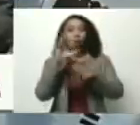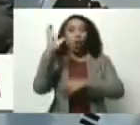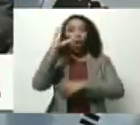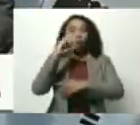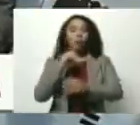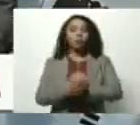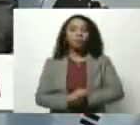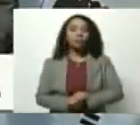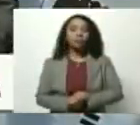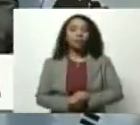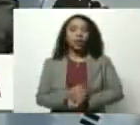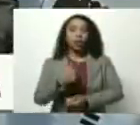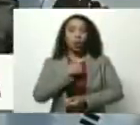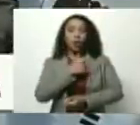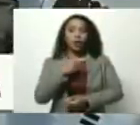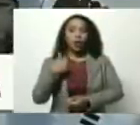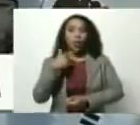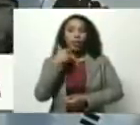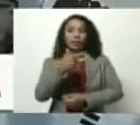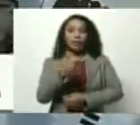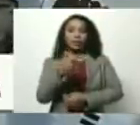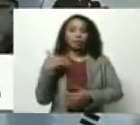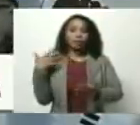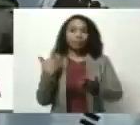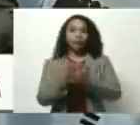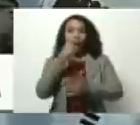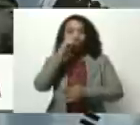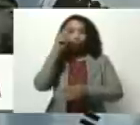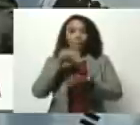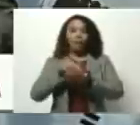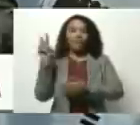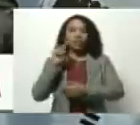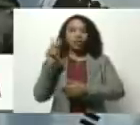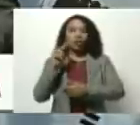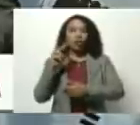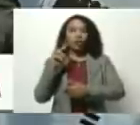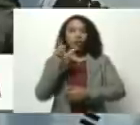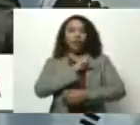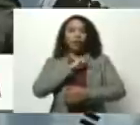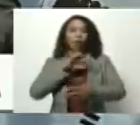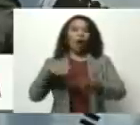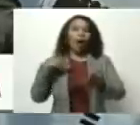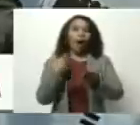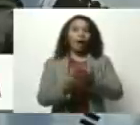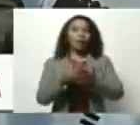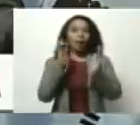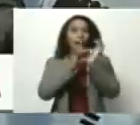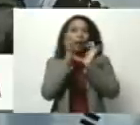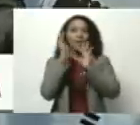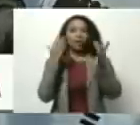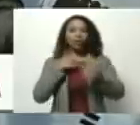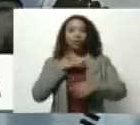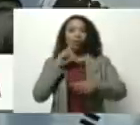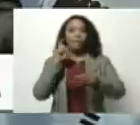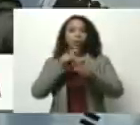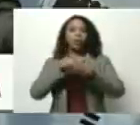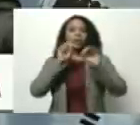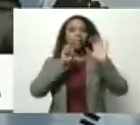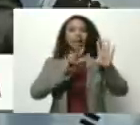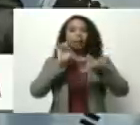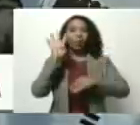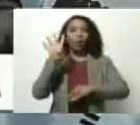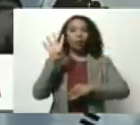Quiero destacar que en lo que va de este año 2022, de enero a abril, hemos registrado 74